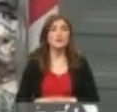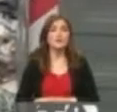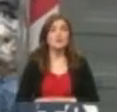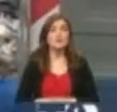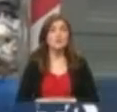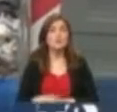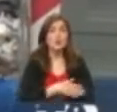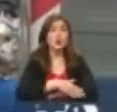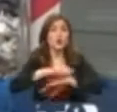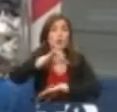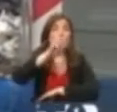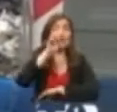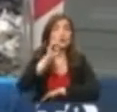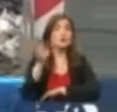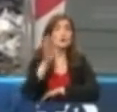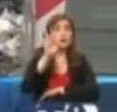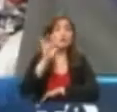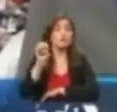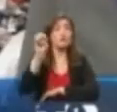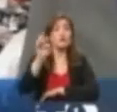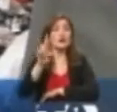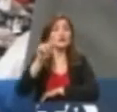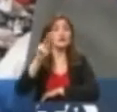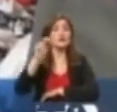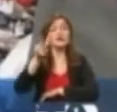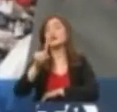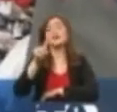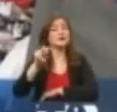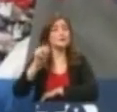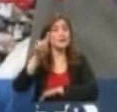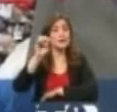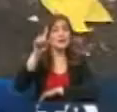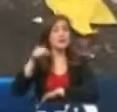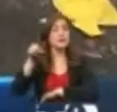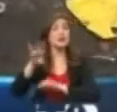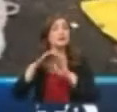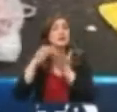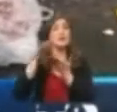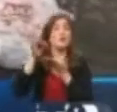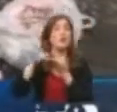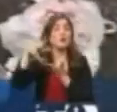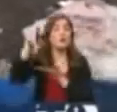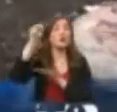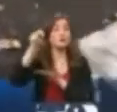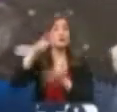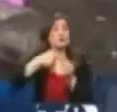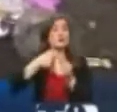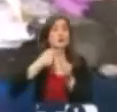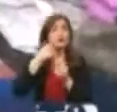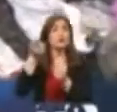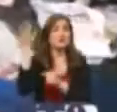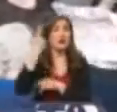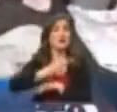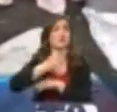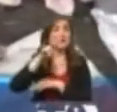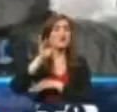esta es la calle jose fernandez en pleno comité del pueblo en el norte de quito según los vecinos hace más de ocho días que por aquí no pasa ningún